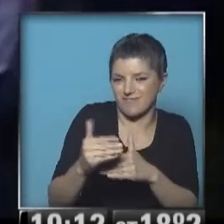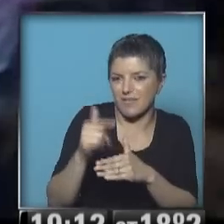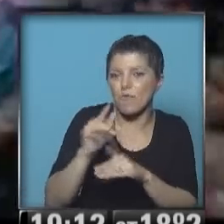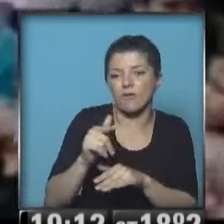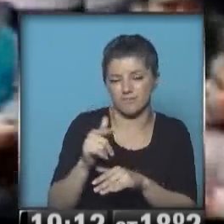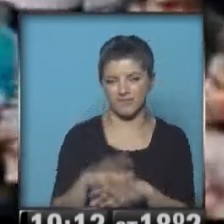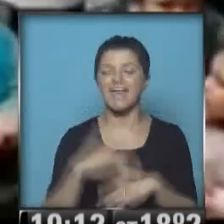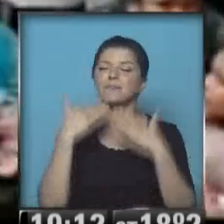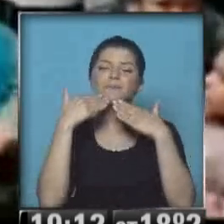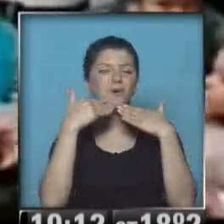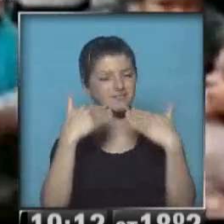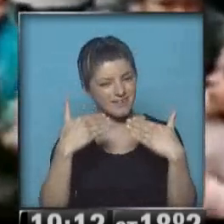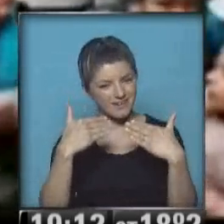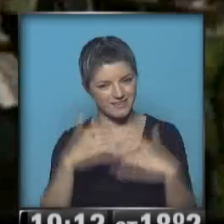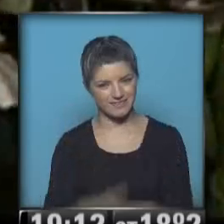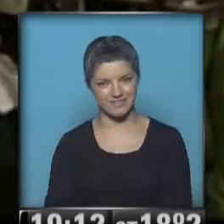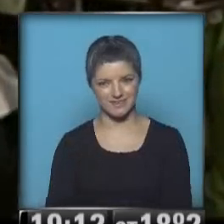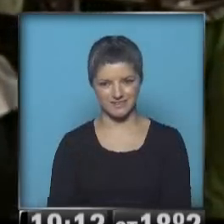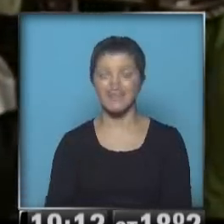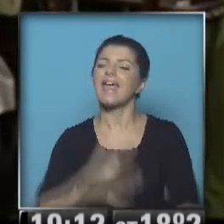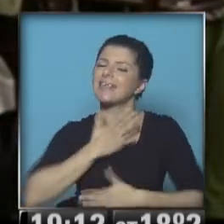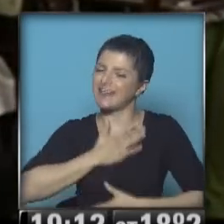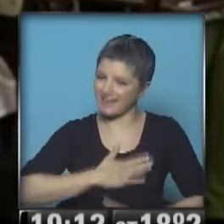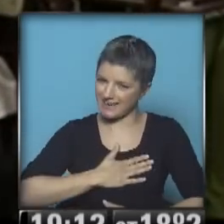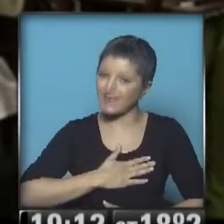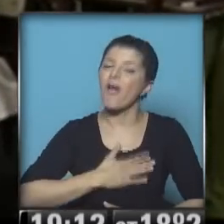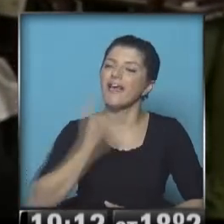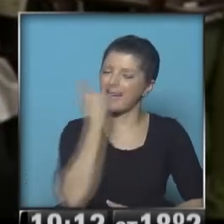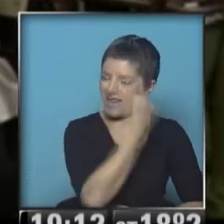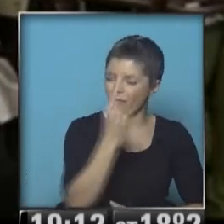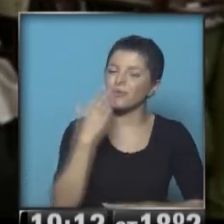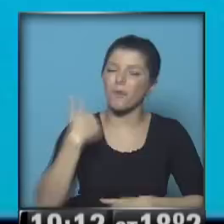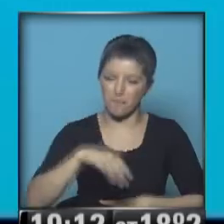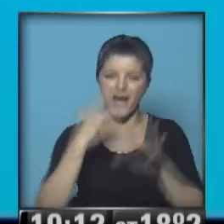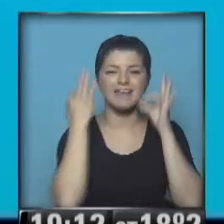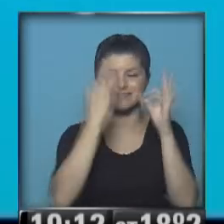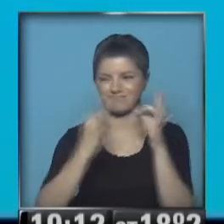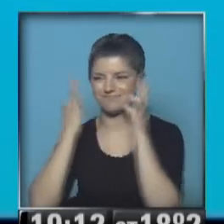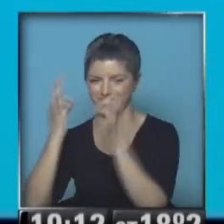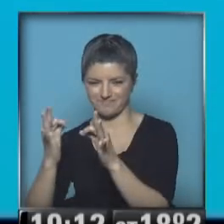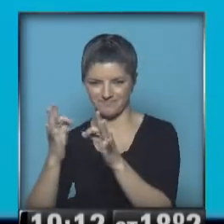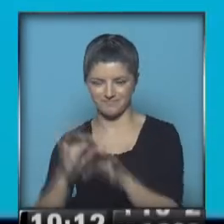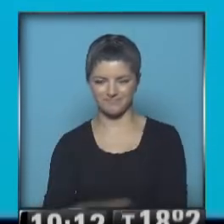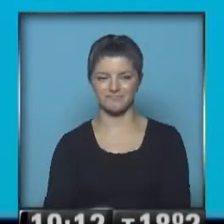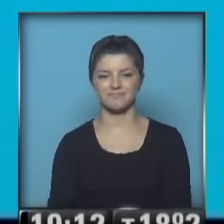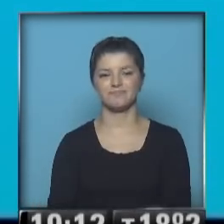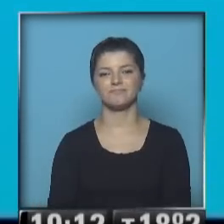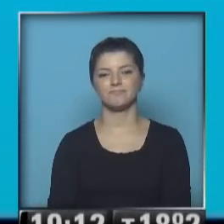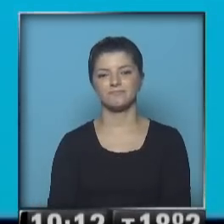Muchas gracias y calma, que las aulas digitales van a llegar a todas partes.